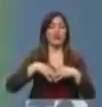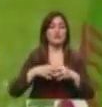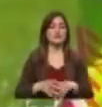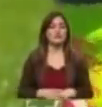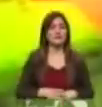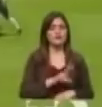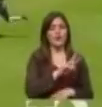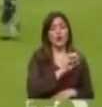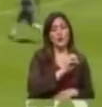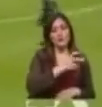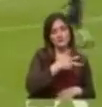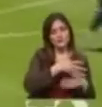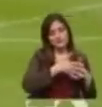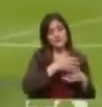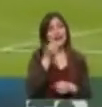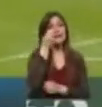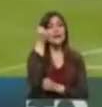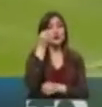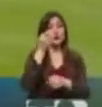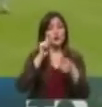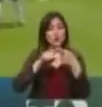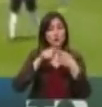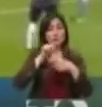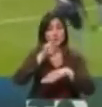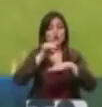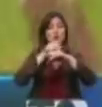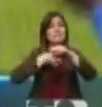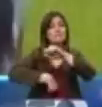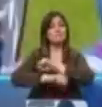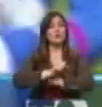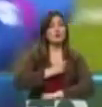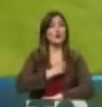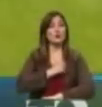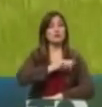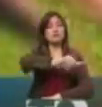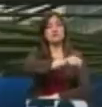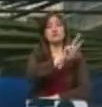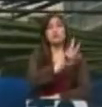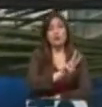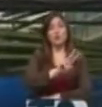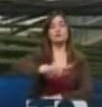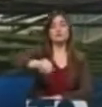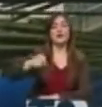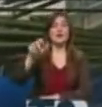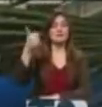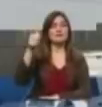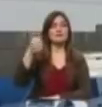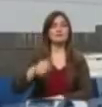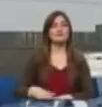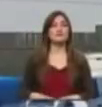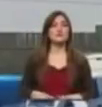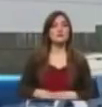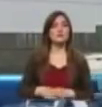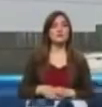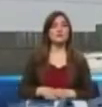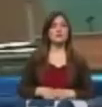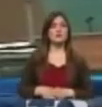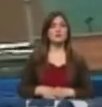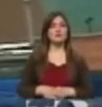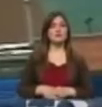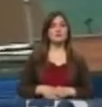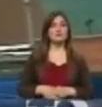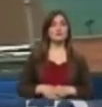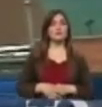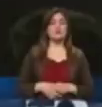Desde 2013 los derechos de transmisión del Campeonato Nacional de Fútbol están en manos de los canales incautados Gama TV y TC Televisión,